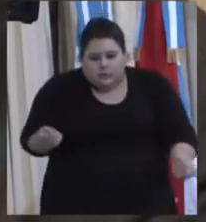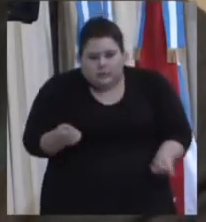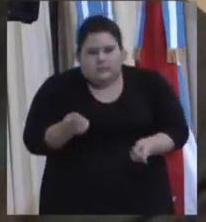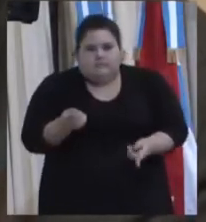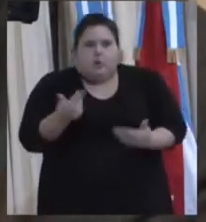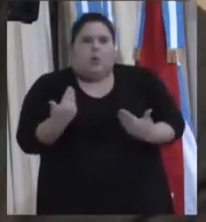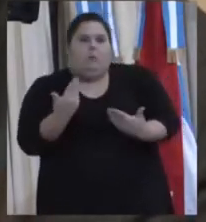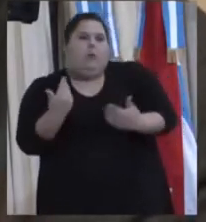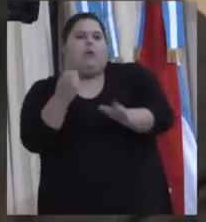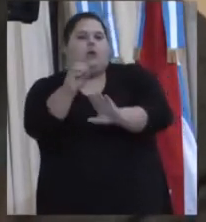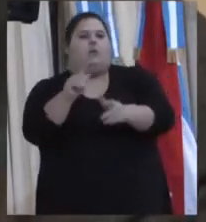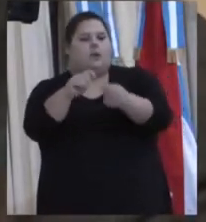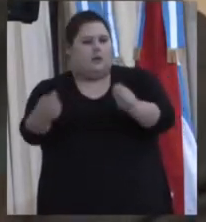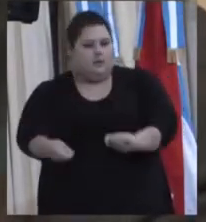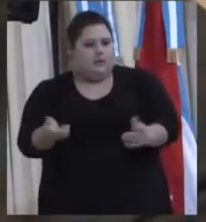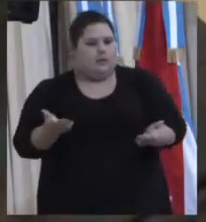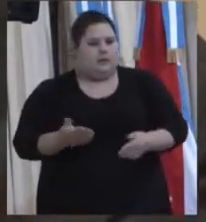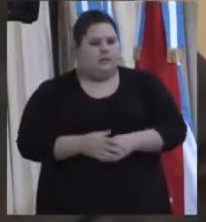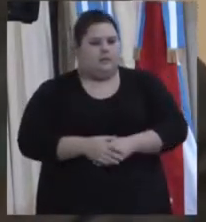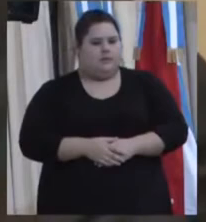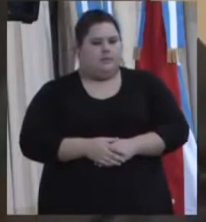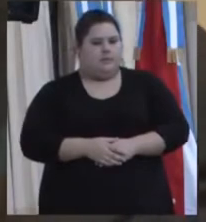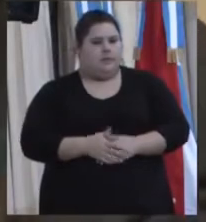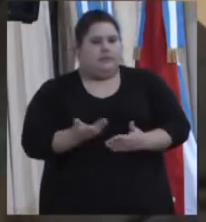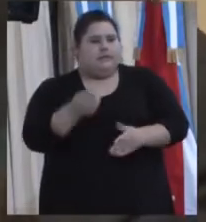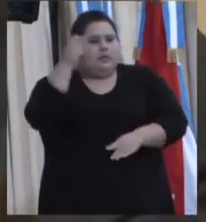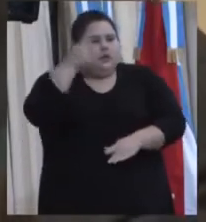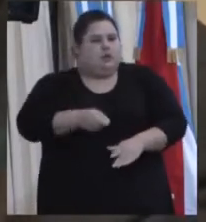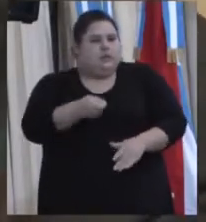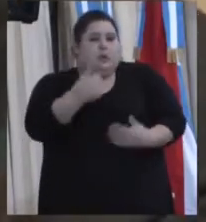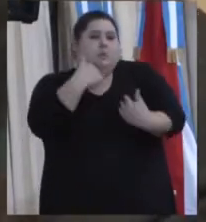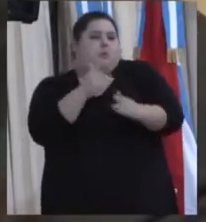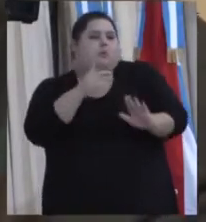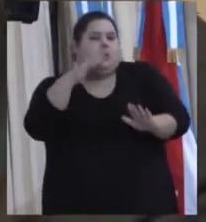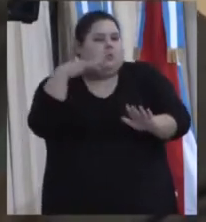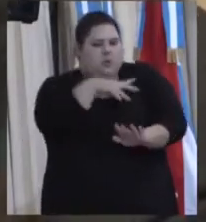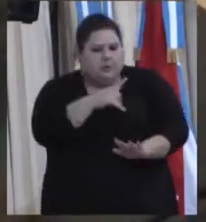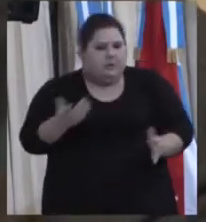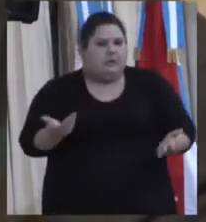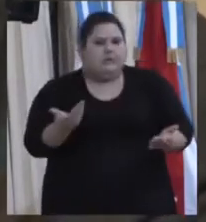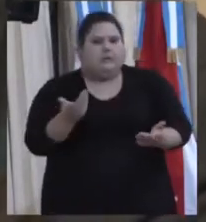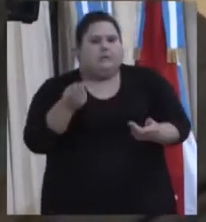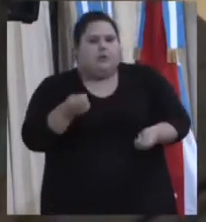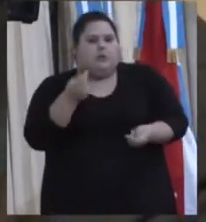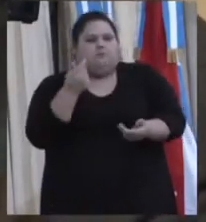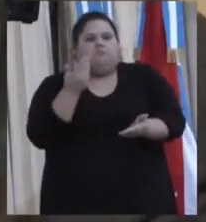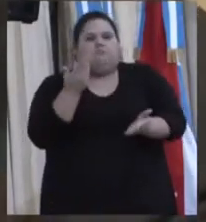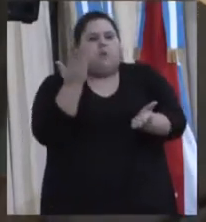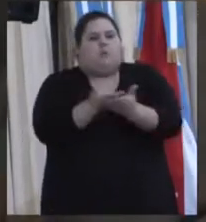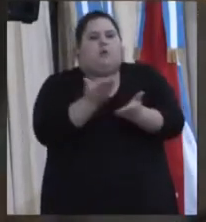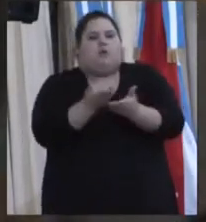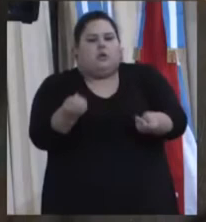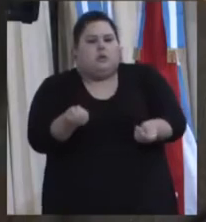cambiar el nombre, porque de judicial o de justicia no tiene nada, sino que en realidad lo que busca es la aplicación de una mera